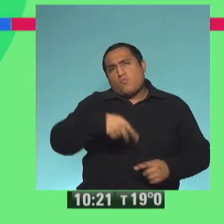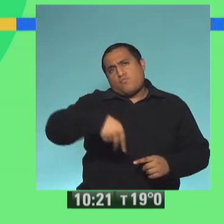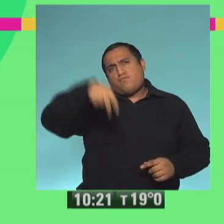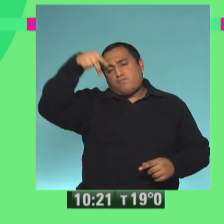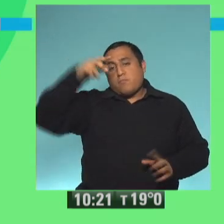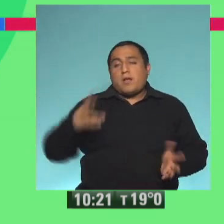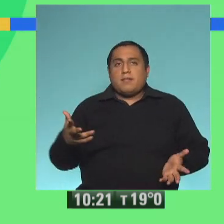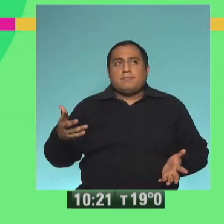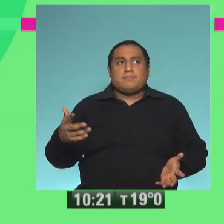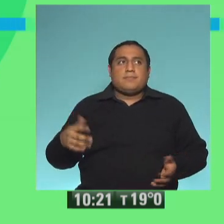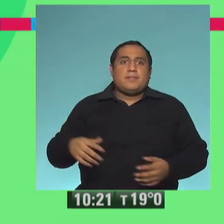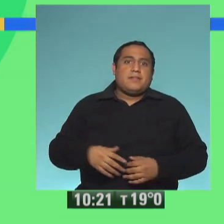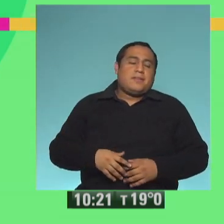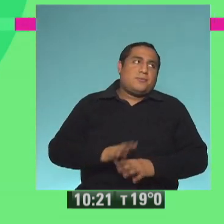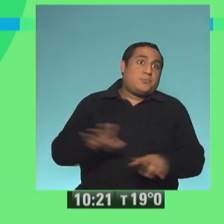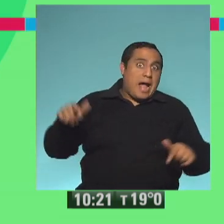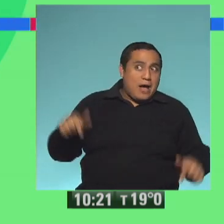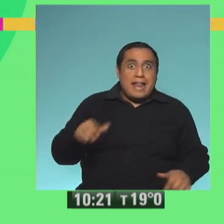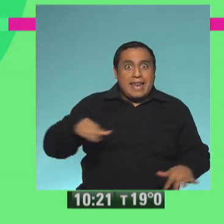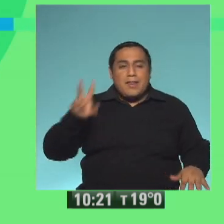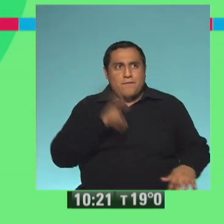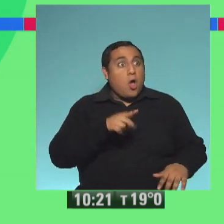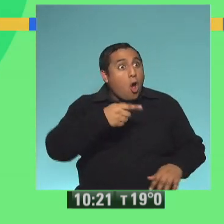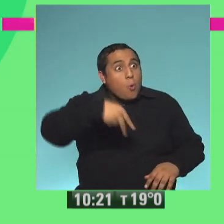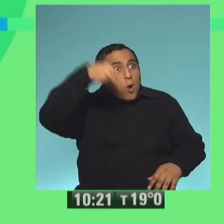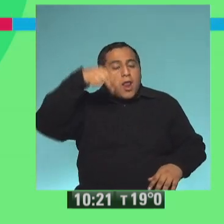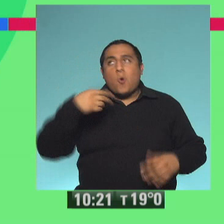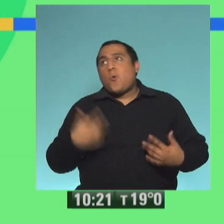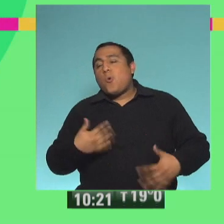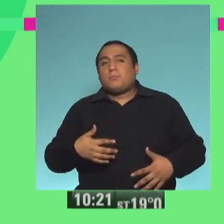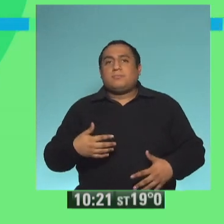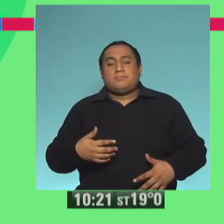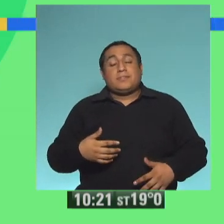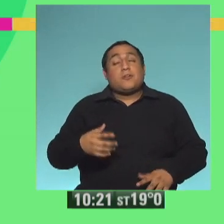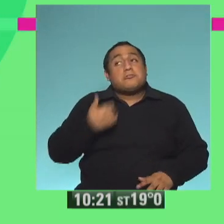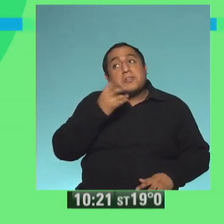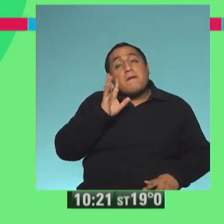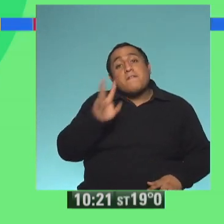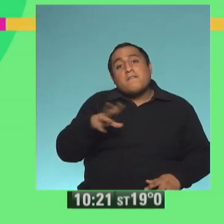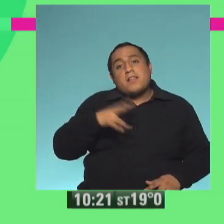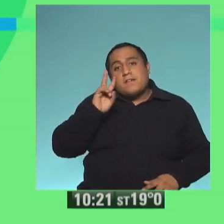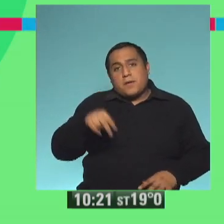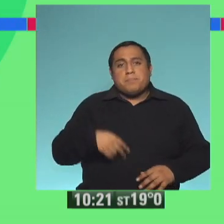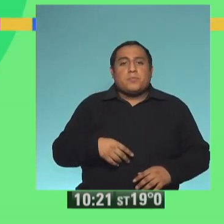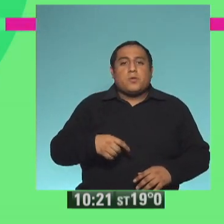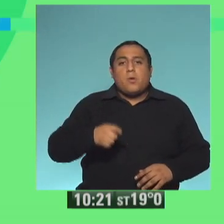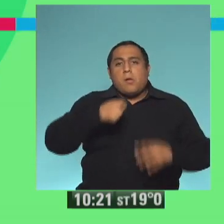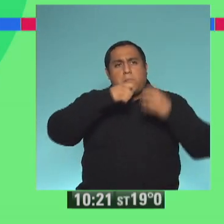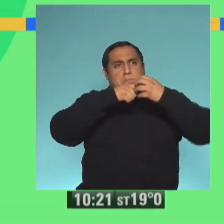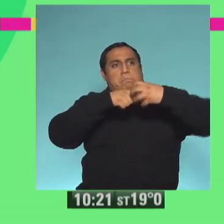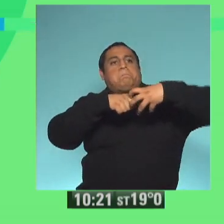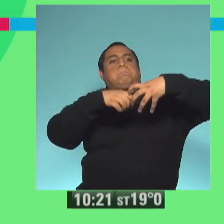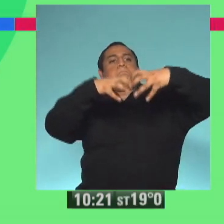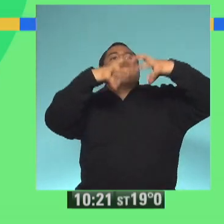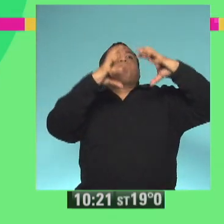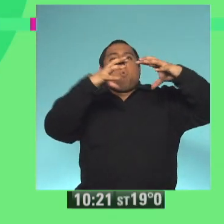se enteraron que vuela, imagínate. Vamos a ver eso, no sé, quiero verlo. Jugando con burbujas, Valentino. Mirá, qué